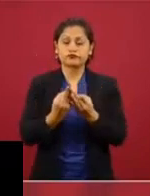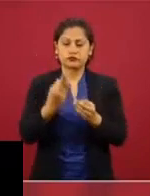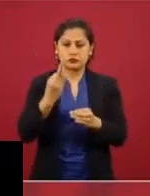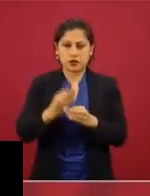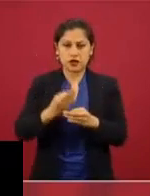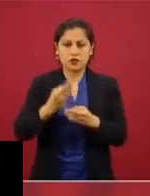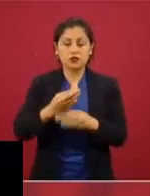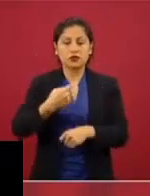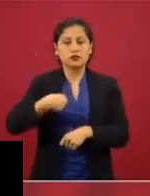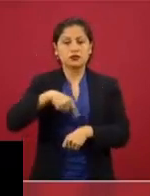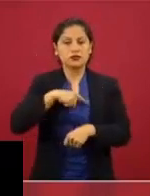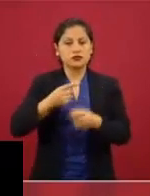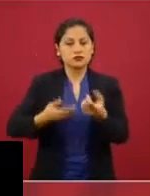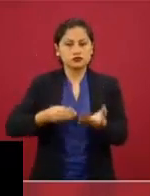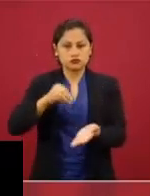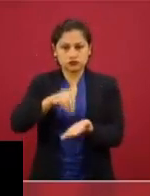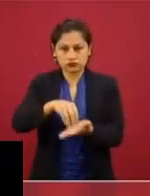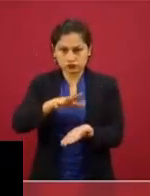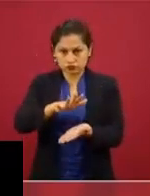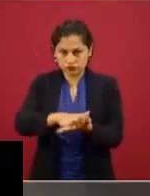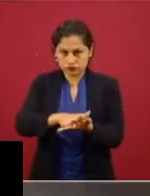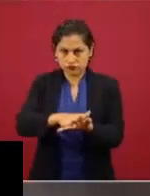estableciendo para